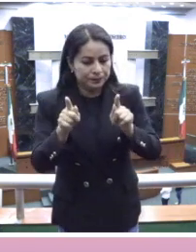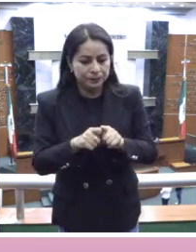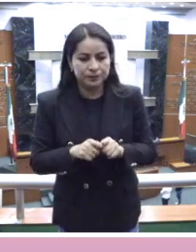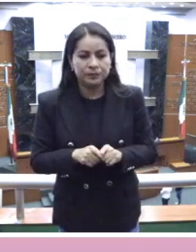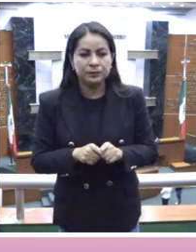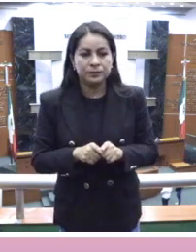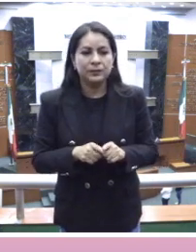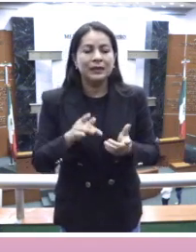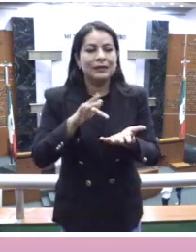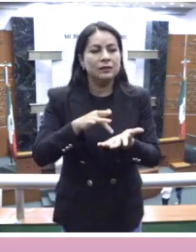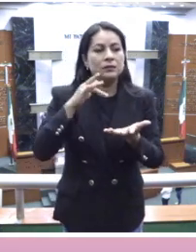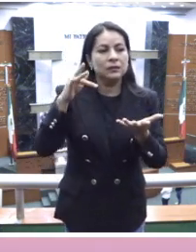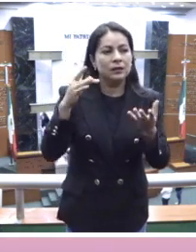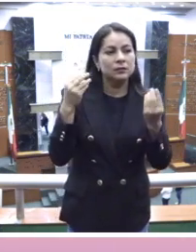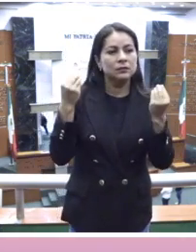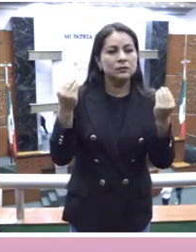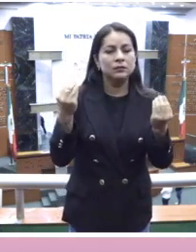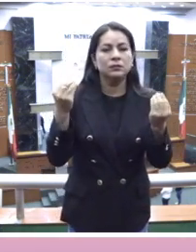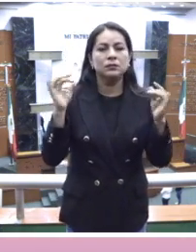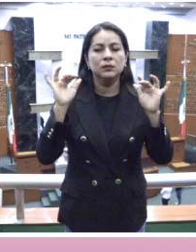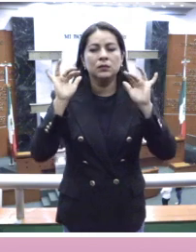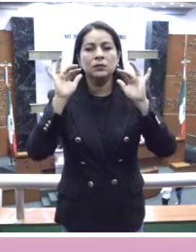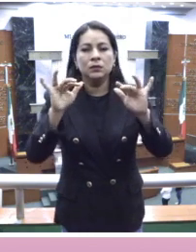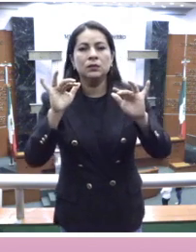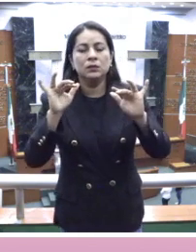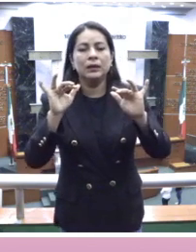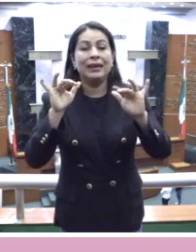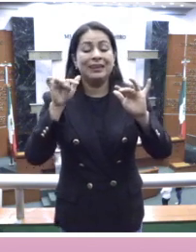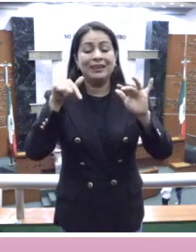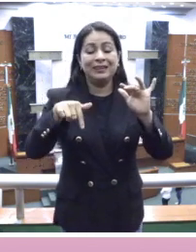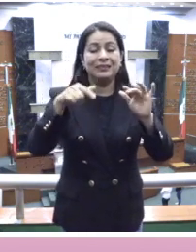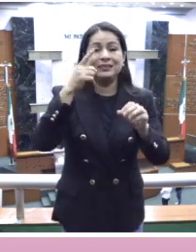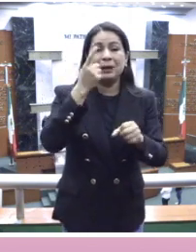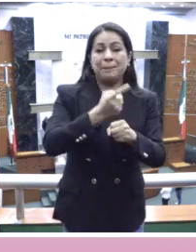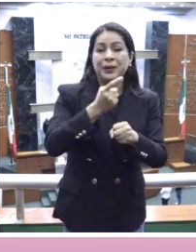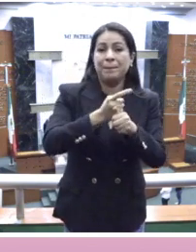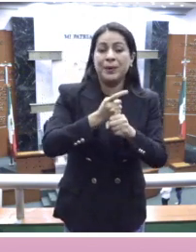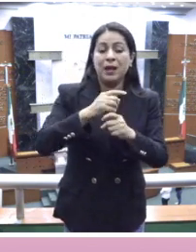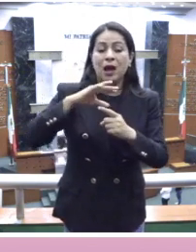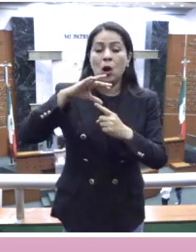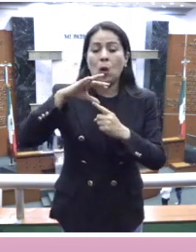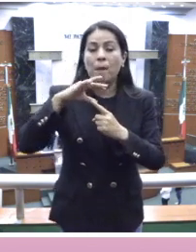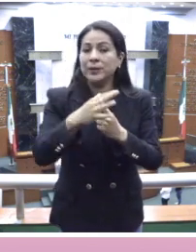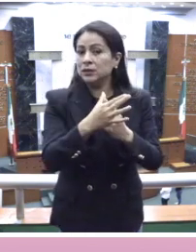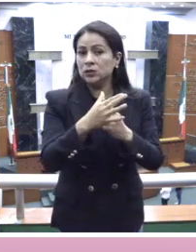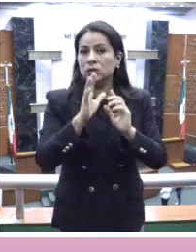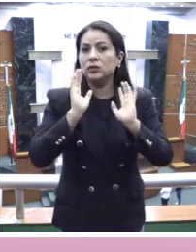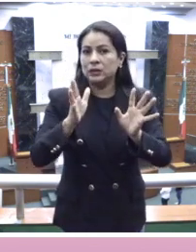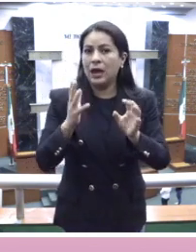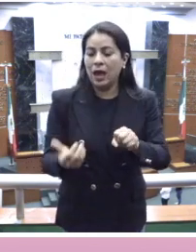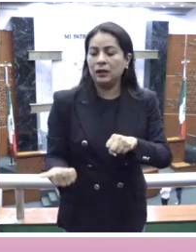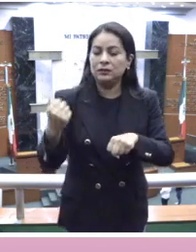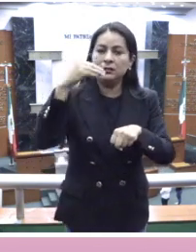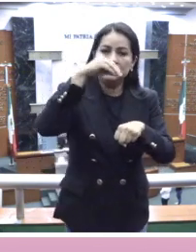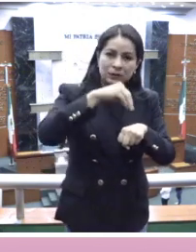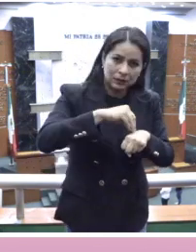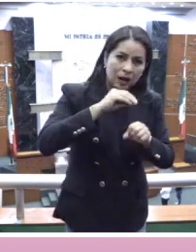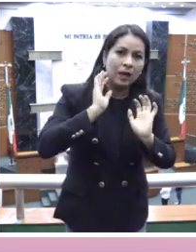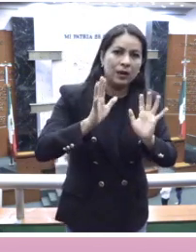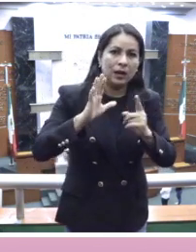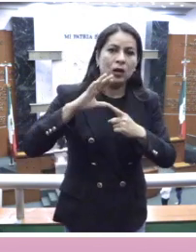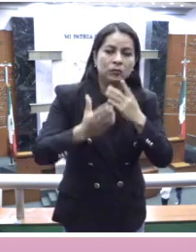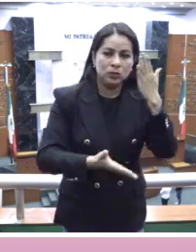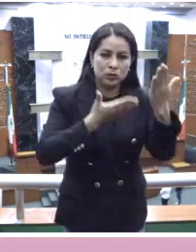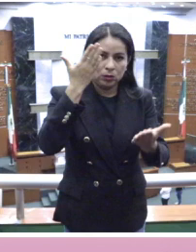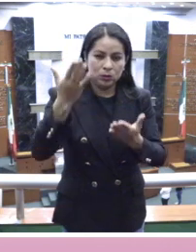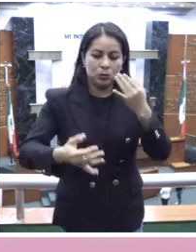concluir agradeciendo la presencia en esta primera comisión. Una vez ya instalada la Comisión de